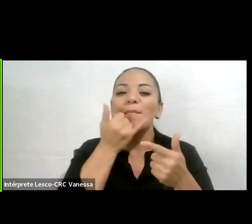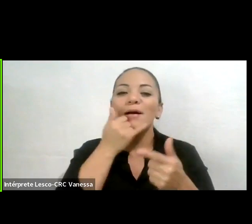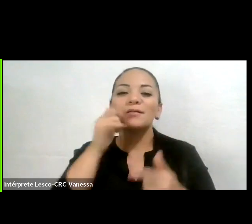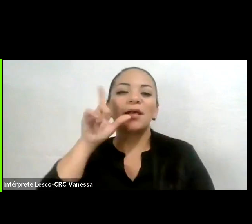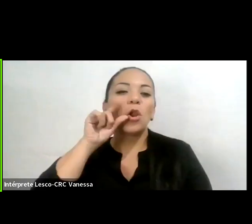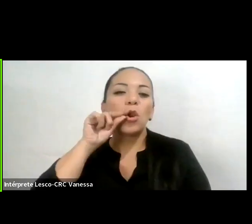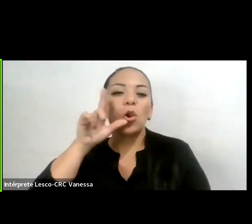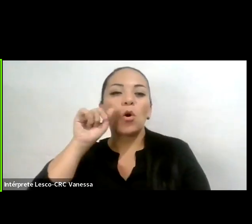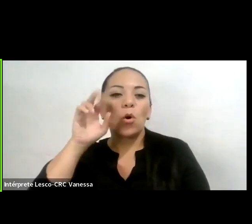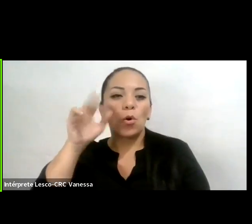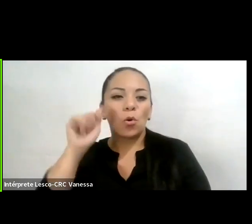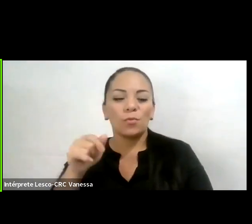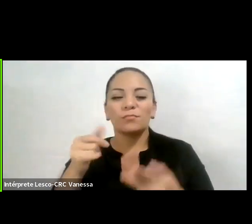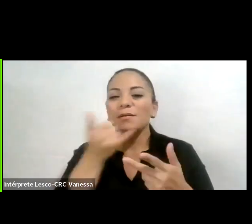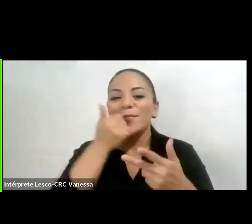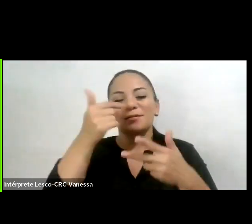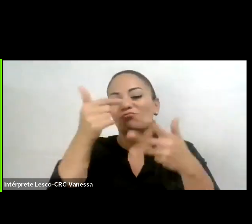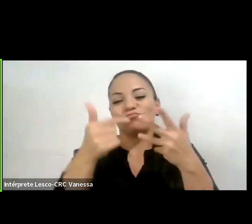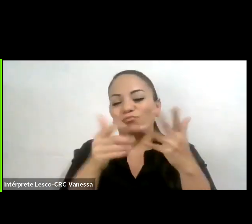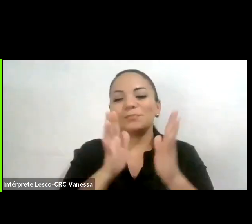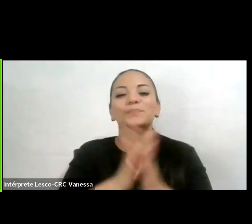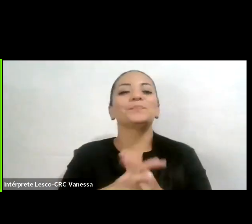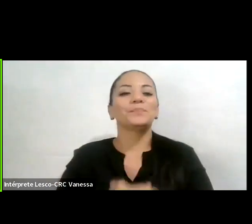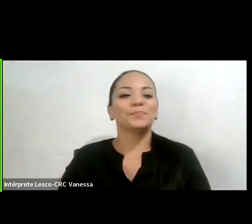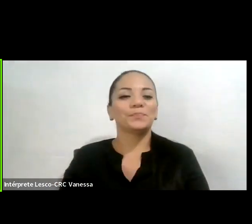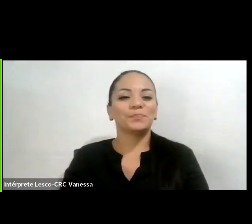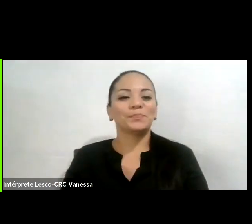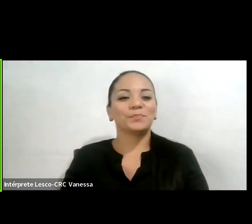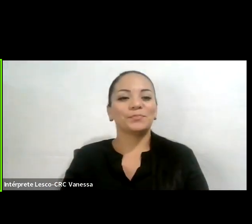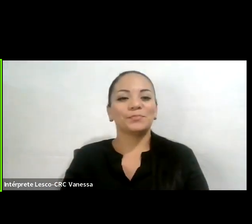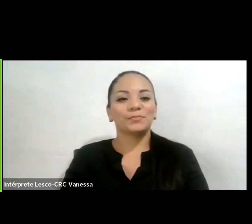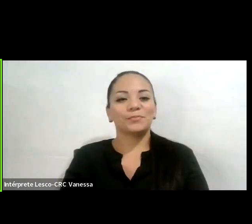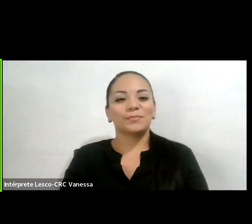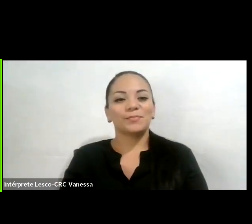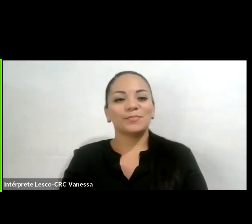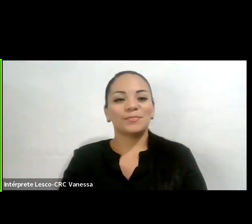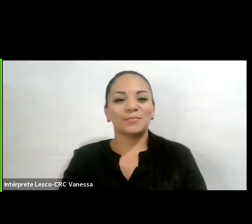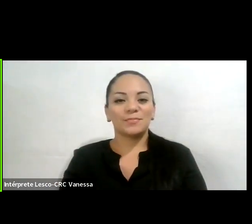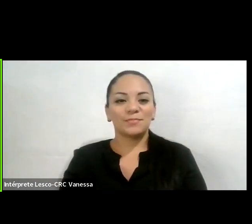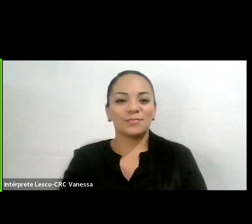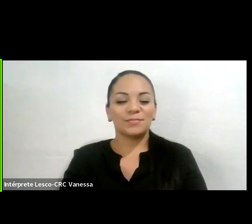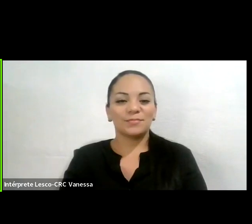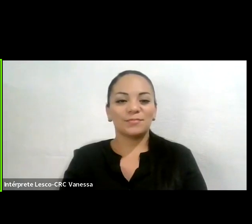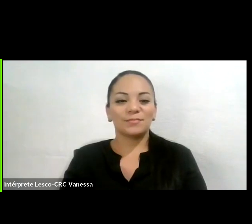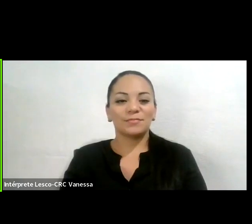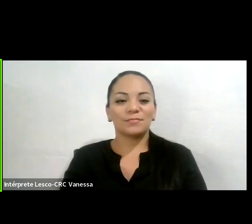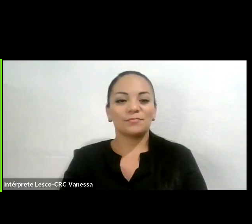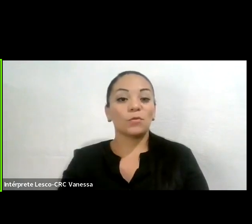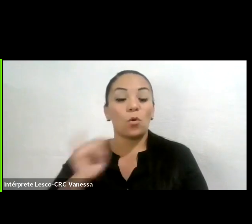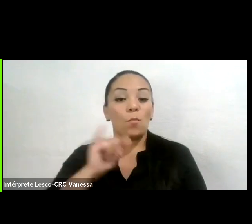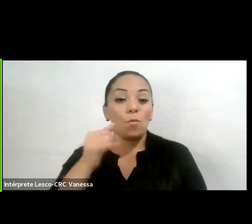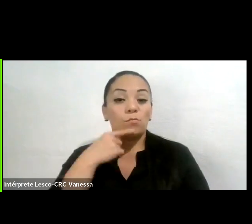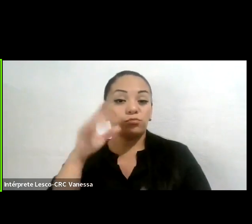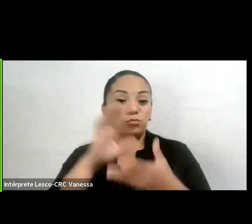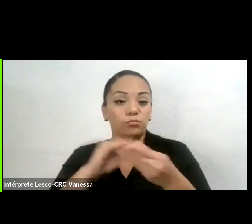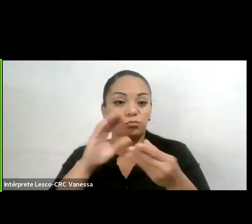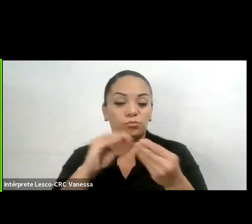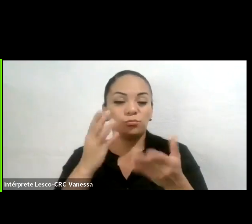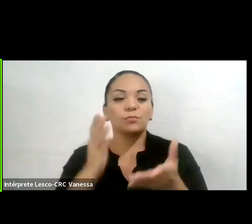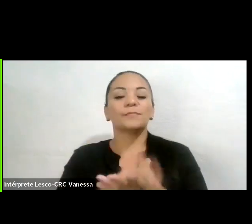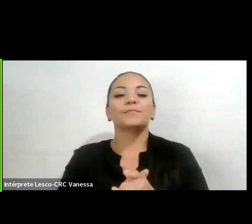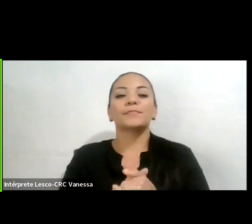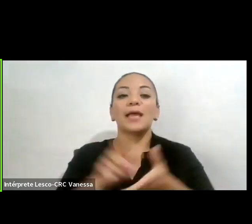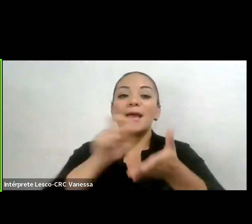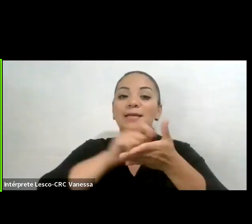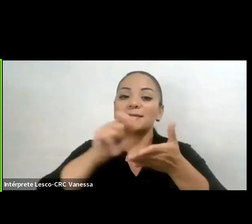Y qué pasa con Uti. En este caso, como les hemos comentado, el escritor,